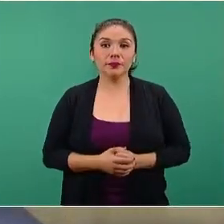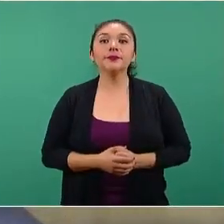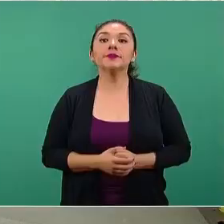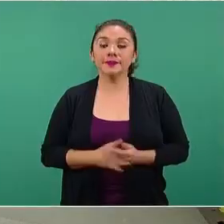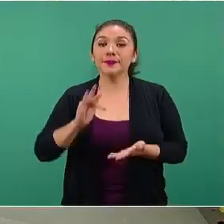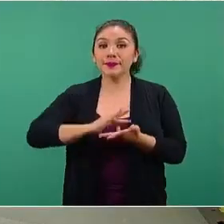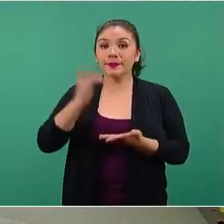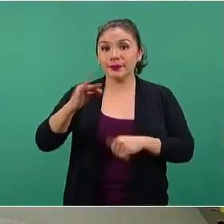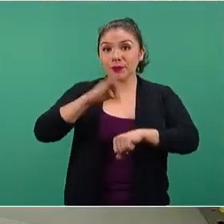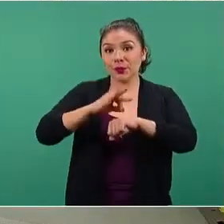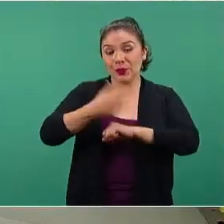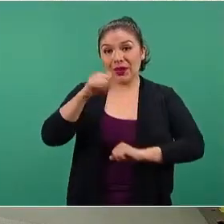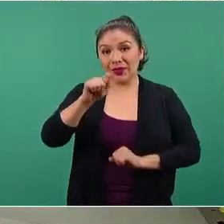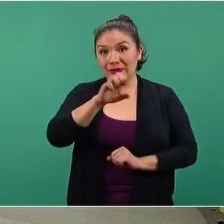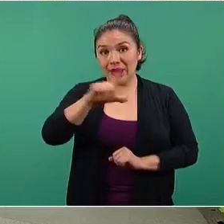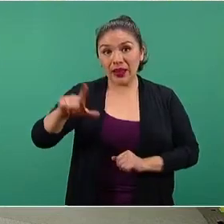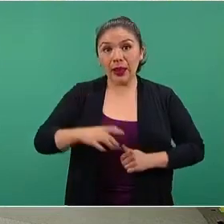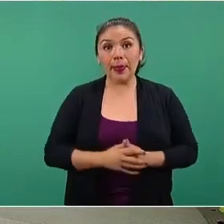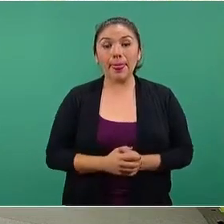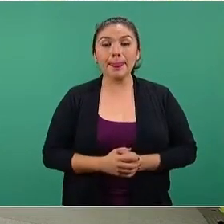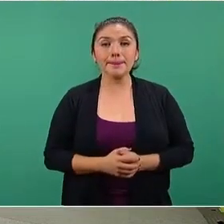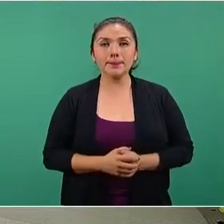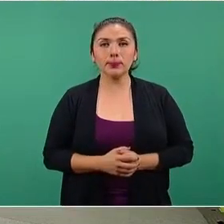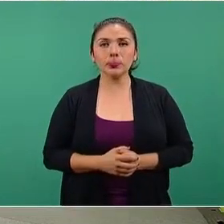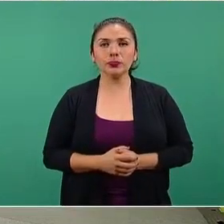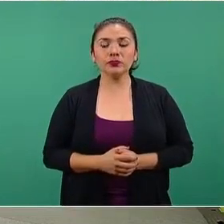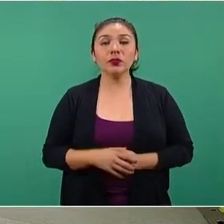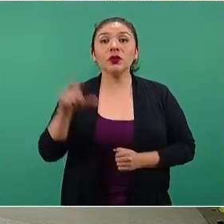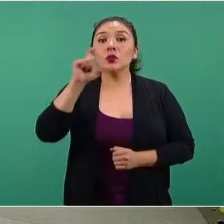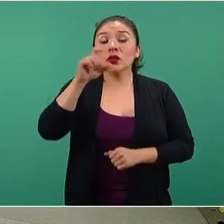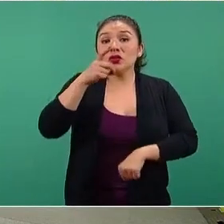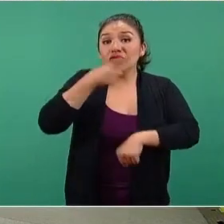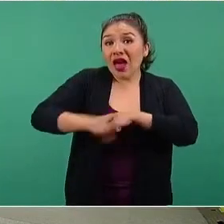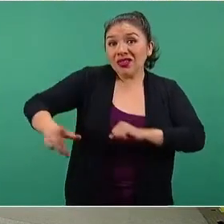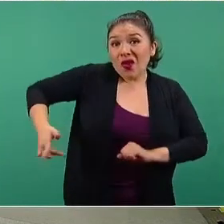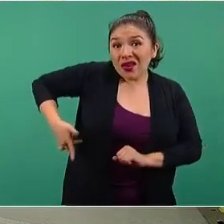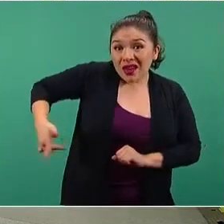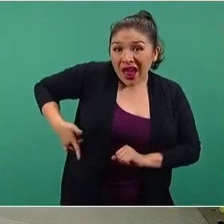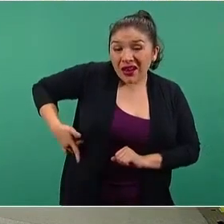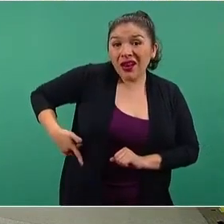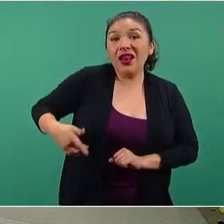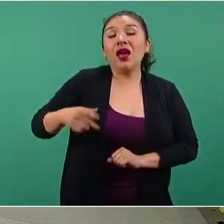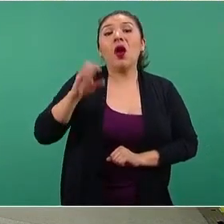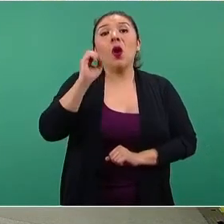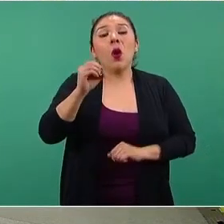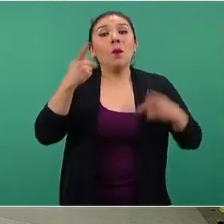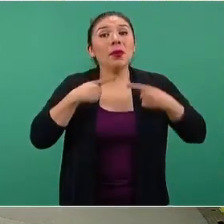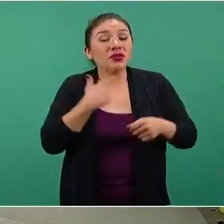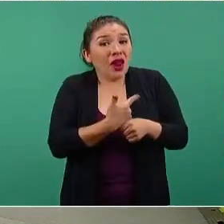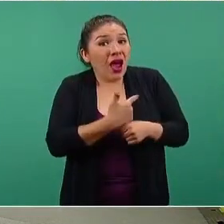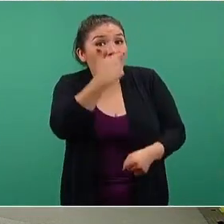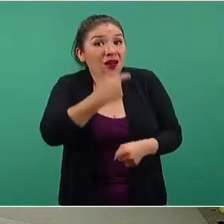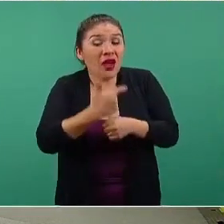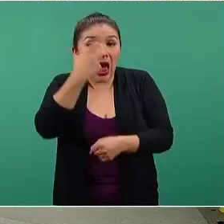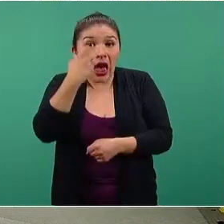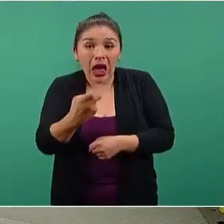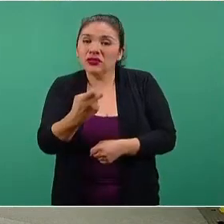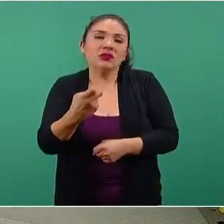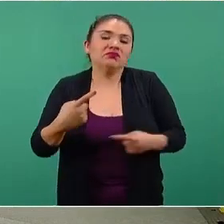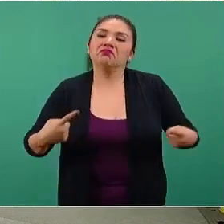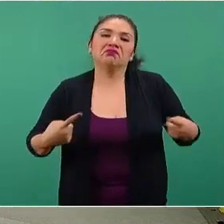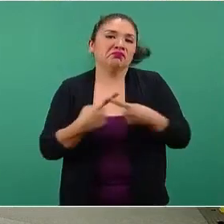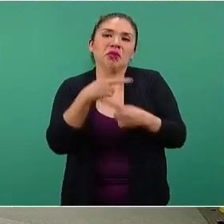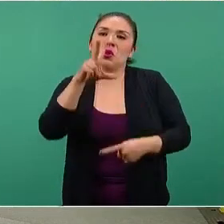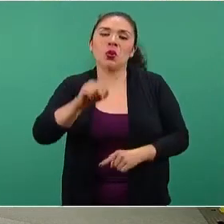Muchas gracias, doctor López-Gatell. Daño renal, daño hepático y pacientes críticos son las tres contraindicaciones que